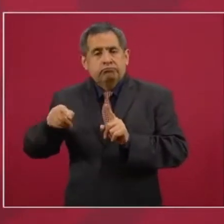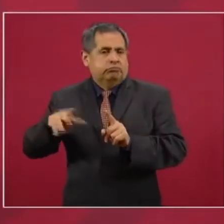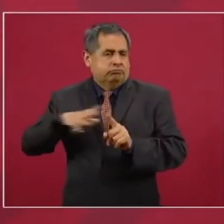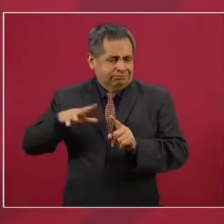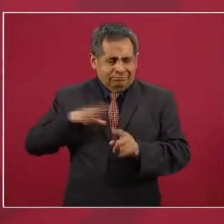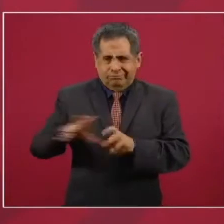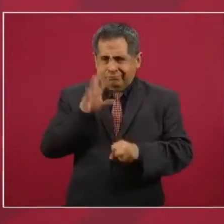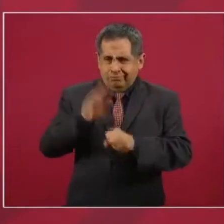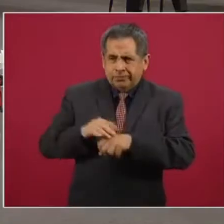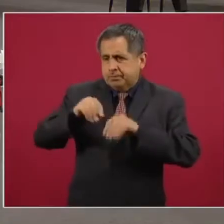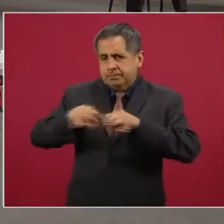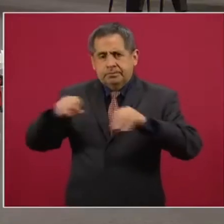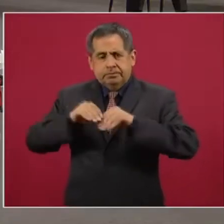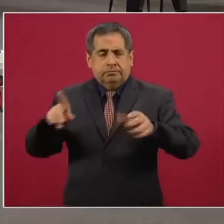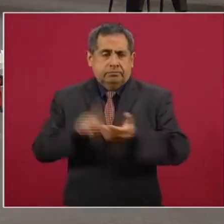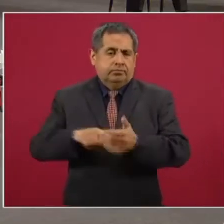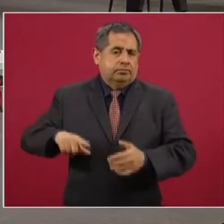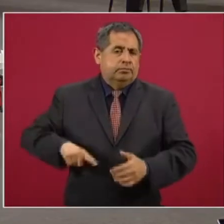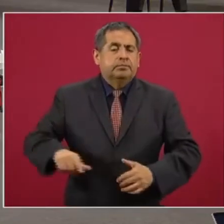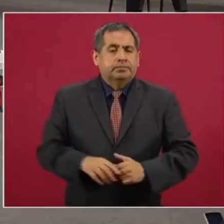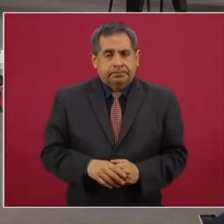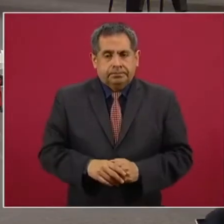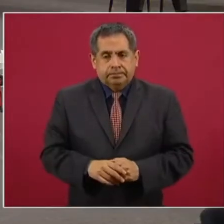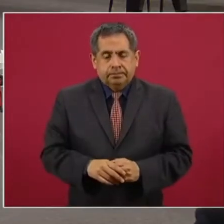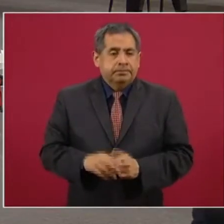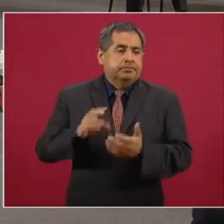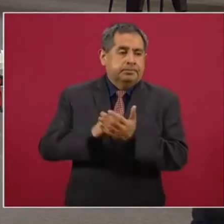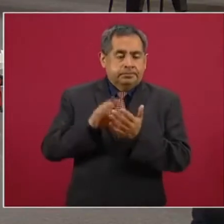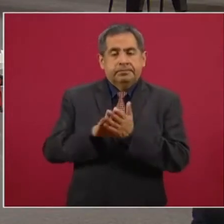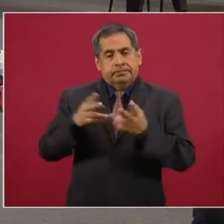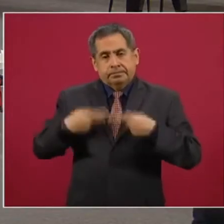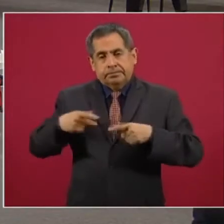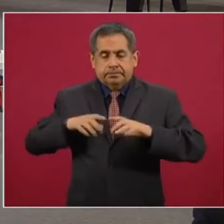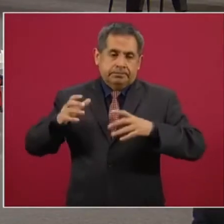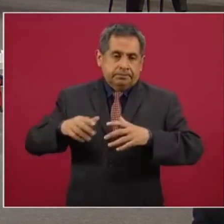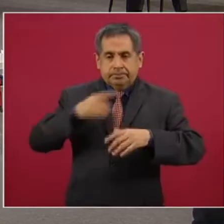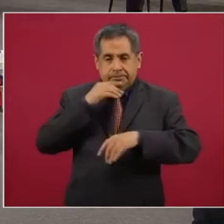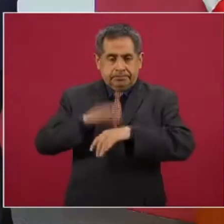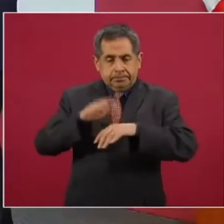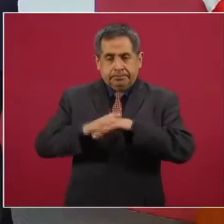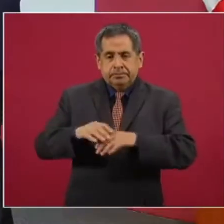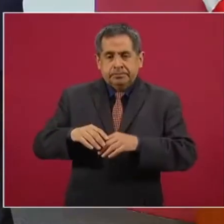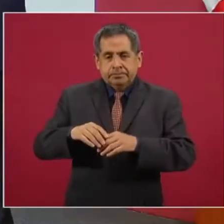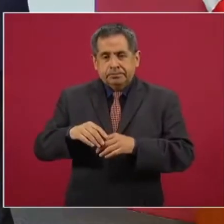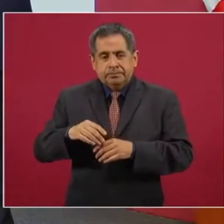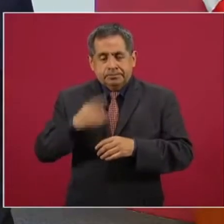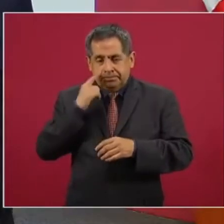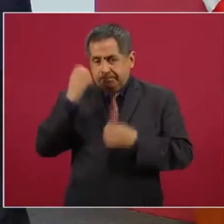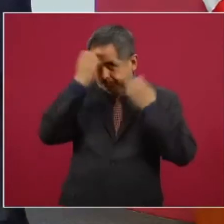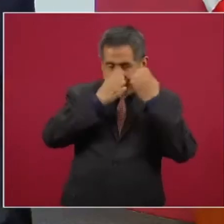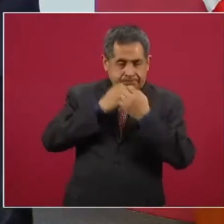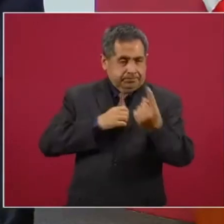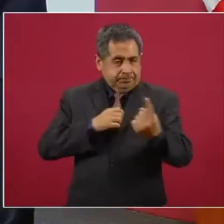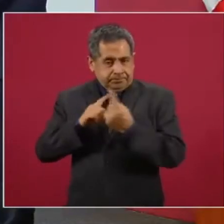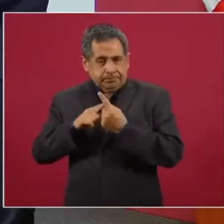de trabajo que utilizamos en el gobierno. Entonces se registran las personas, se les toman muestras para